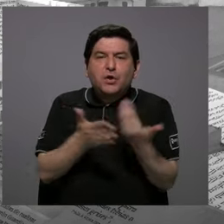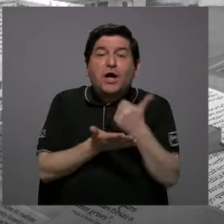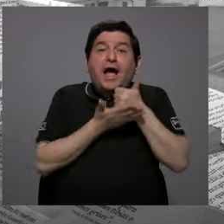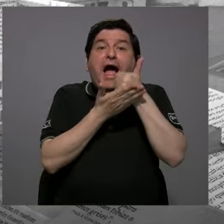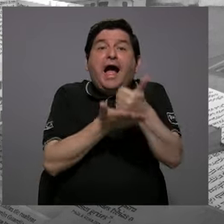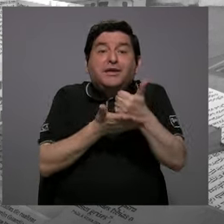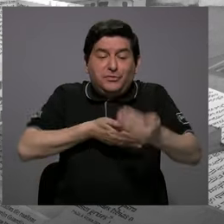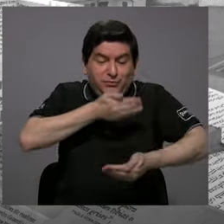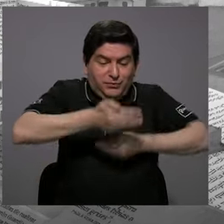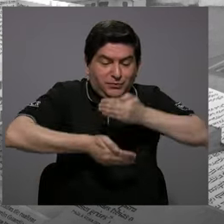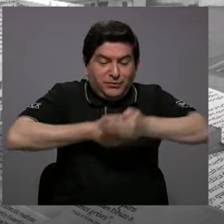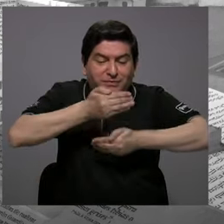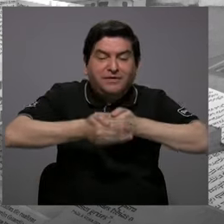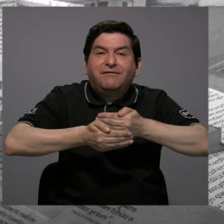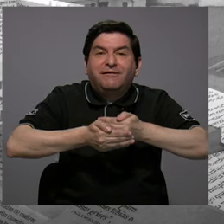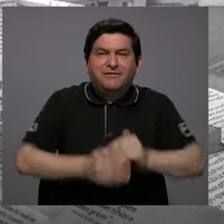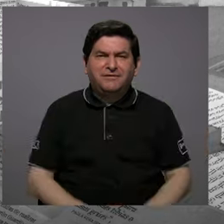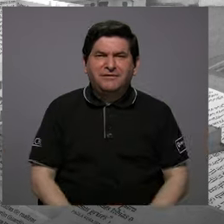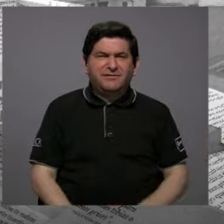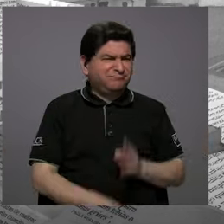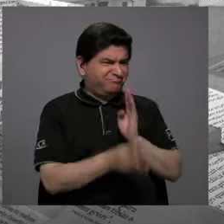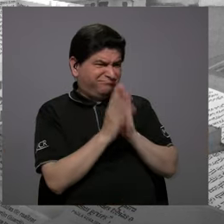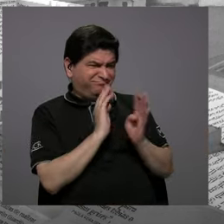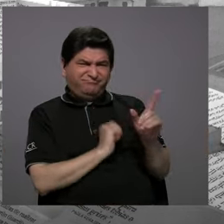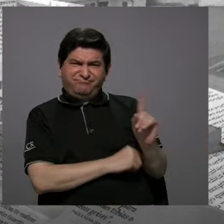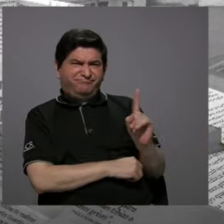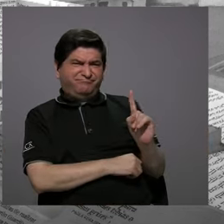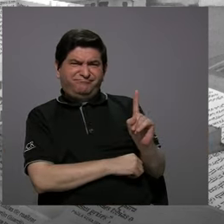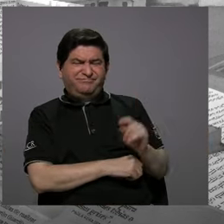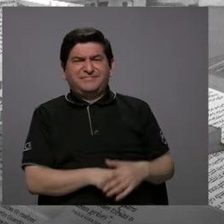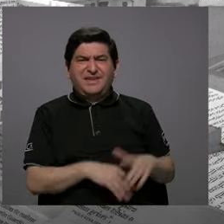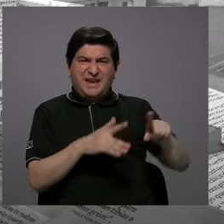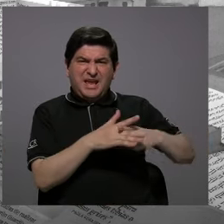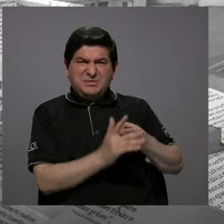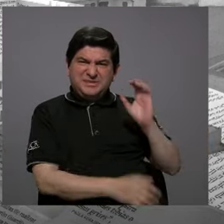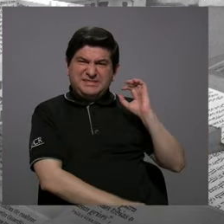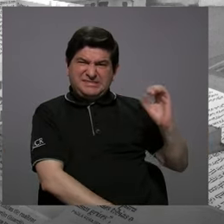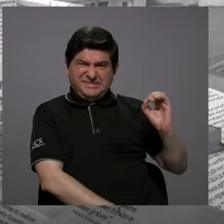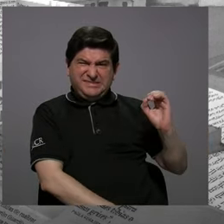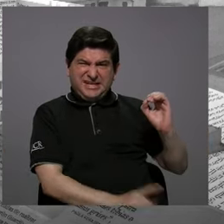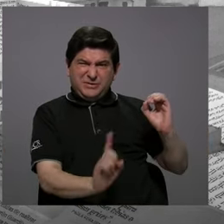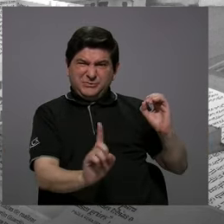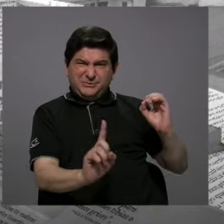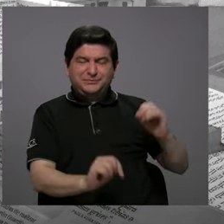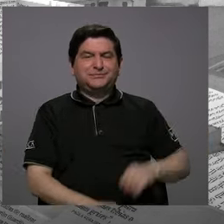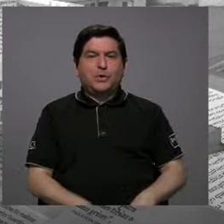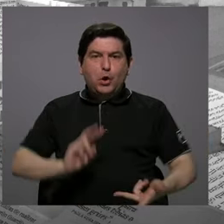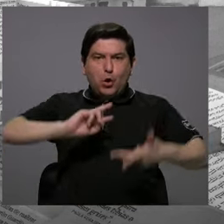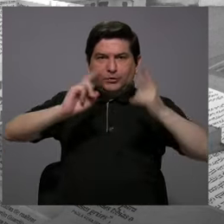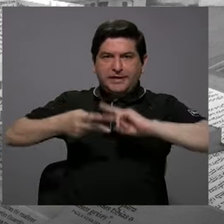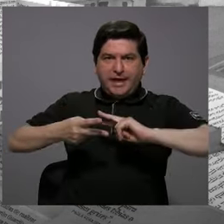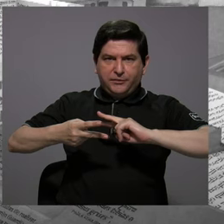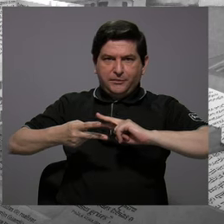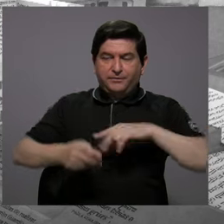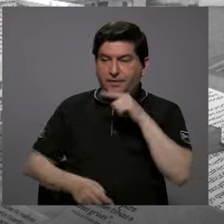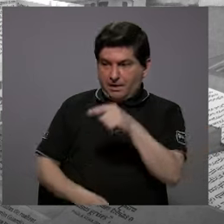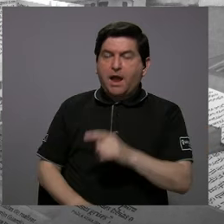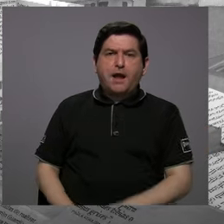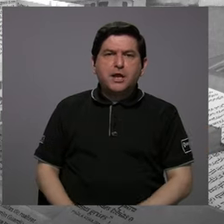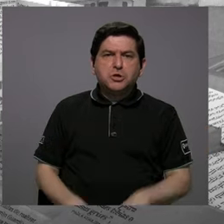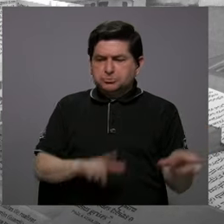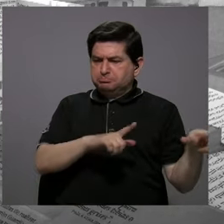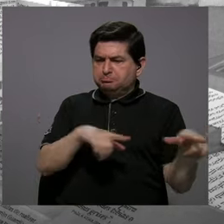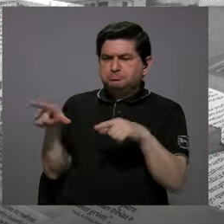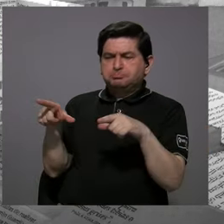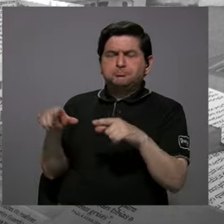ayuda este proceso sí no hablamos de de de empezar de cero sino todo lo contrario eh ellos han puesto a